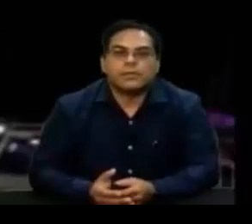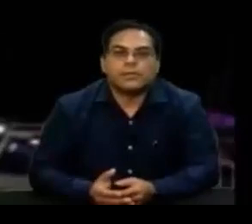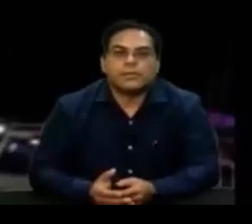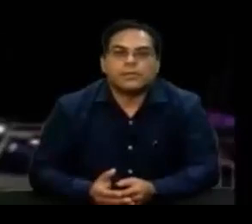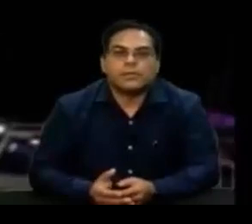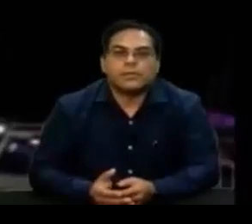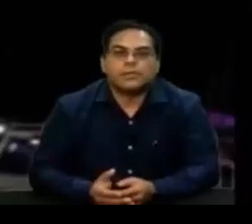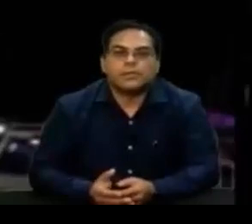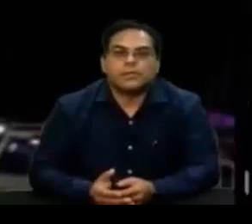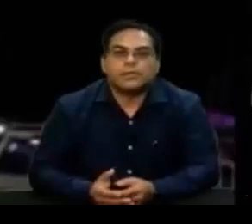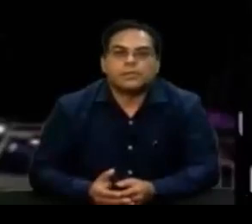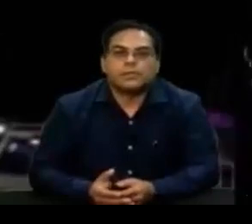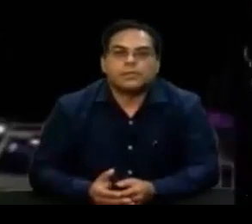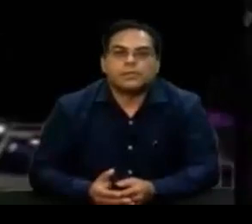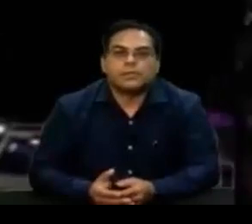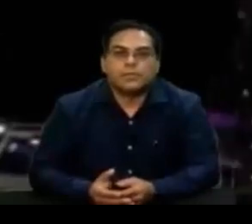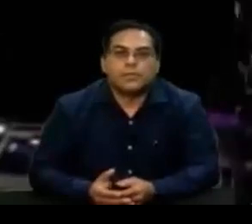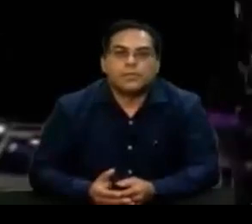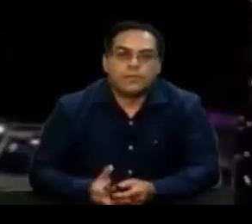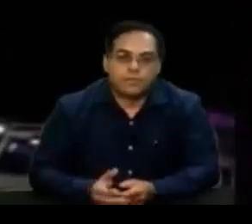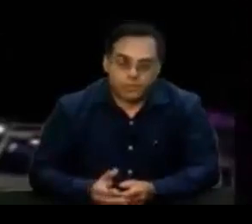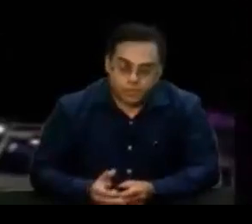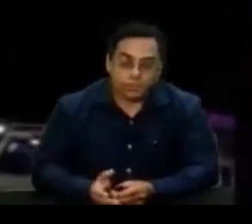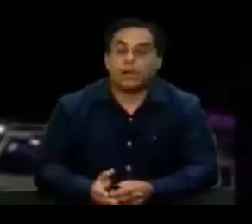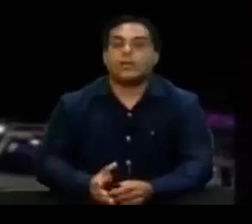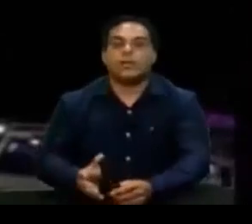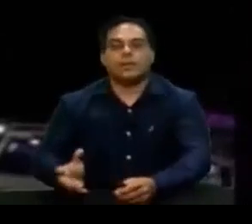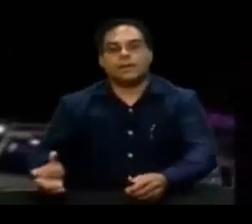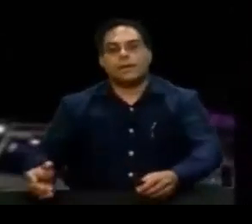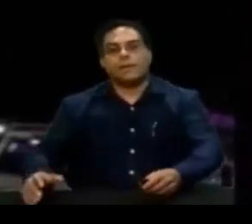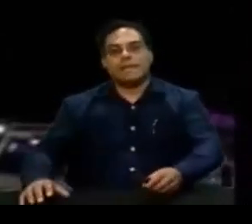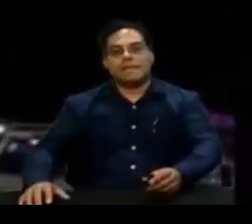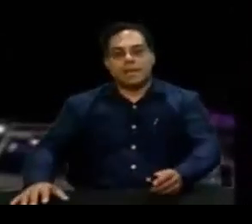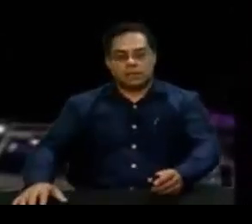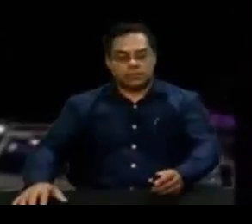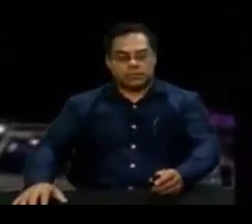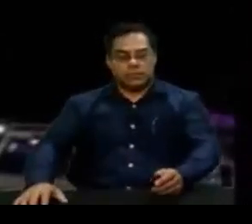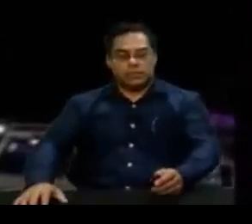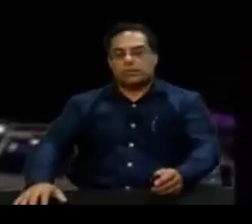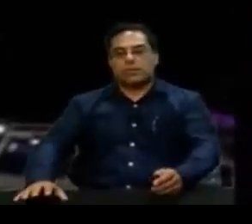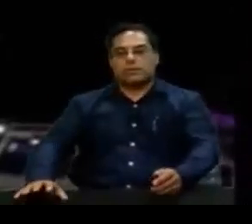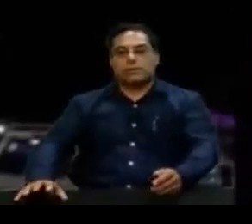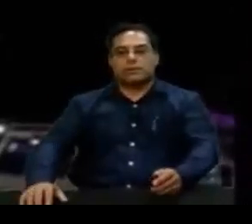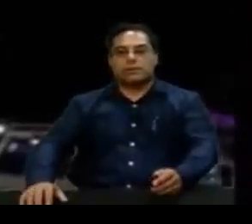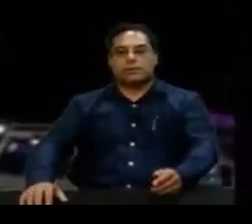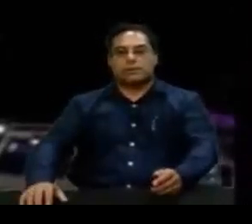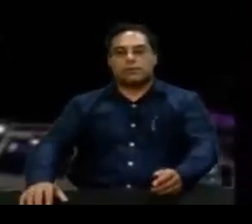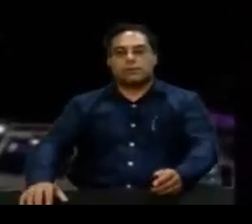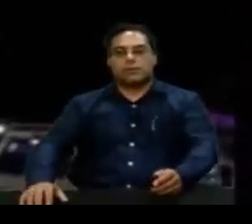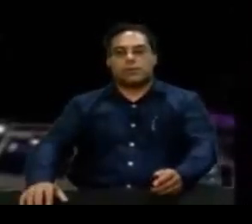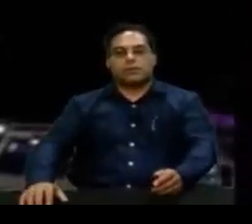entonces este niño, que por cierto lo acabo de ver, ya tiene 20 años, está en